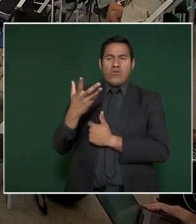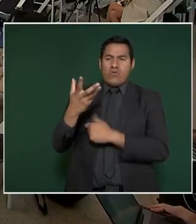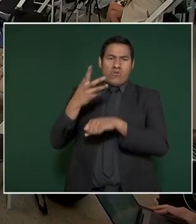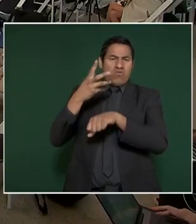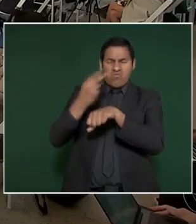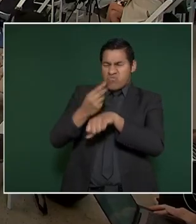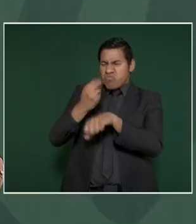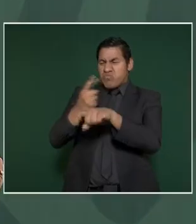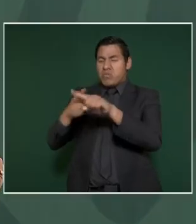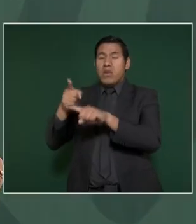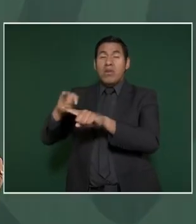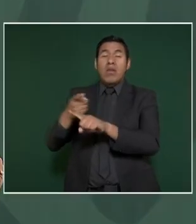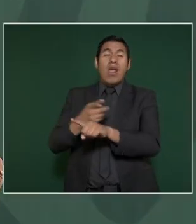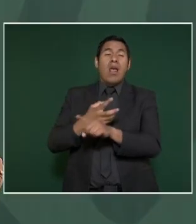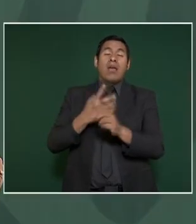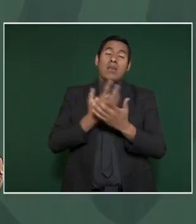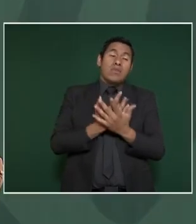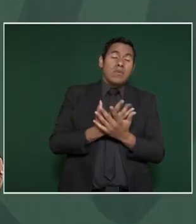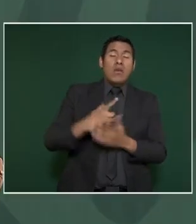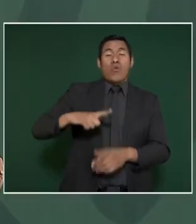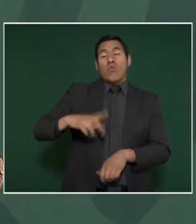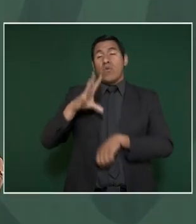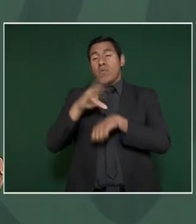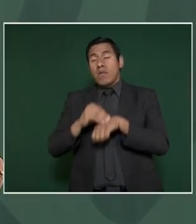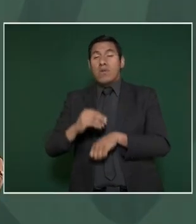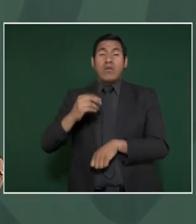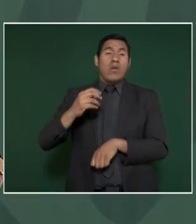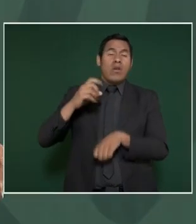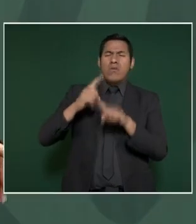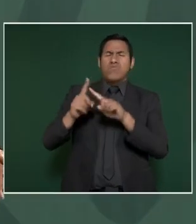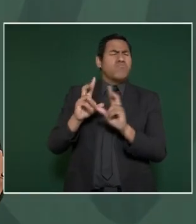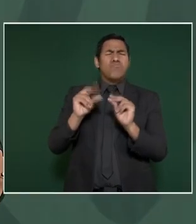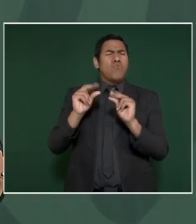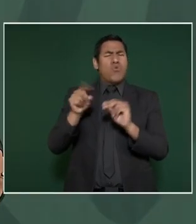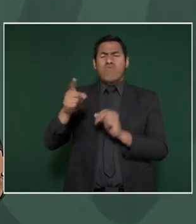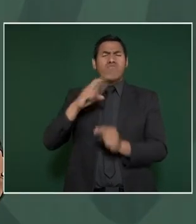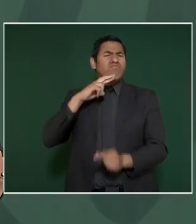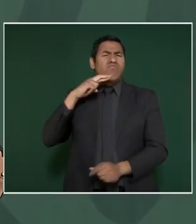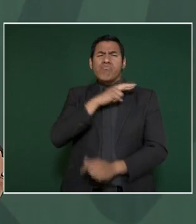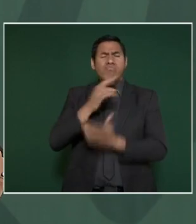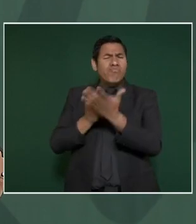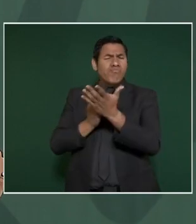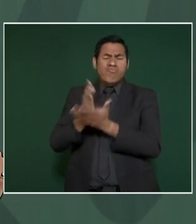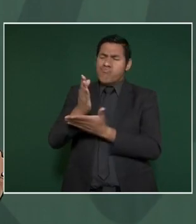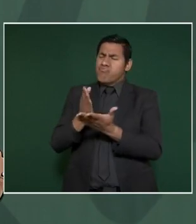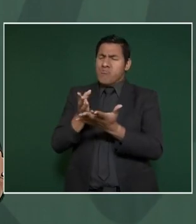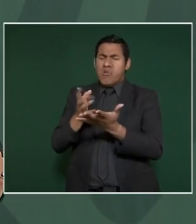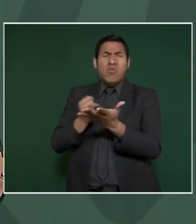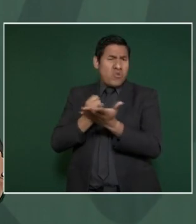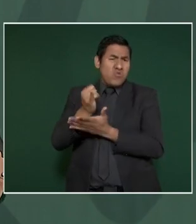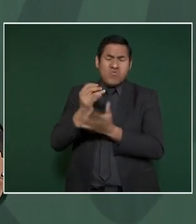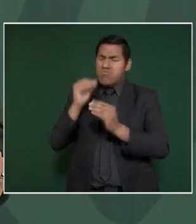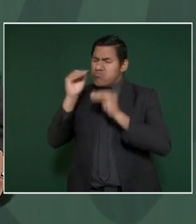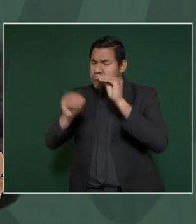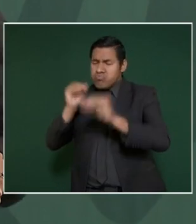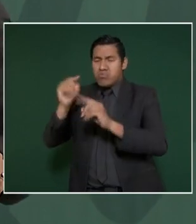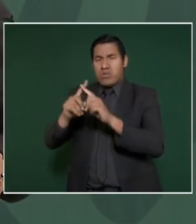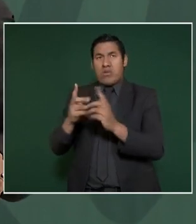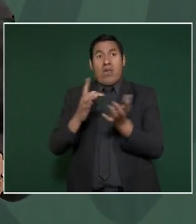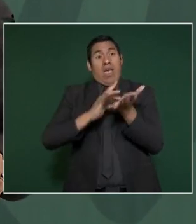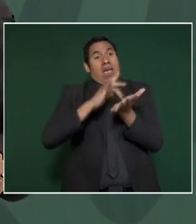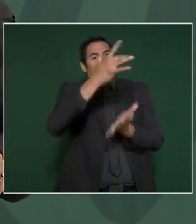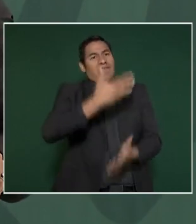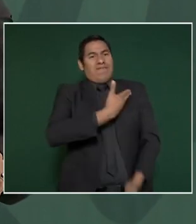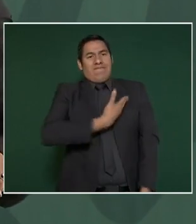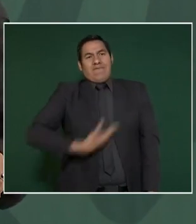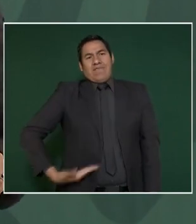cuales estaríamos sujetos las entidades federativas o el propio fonadin en ese sentido bueno agradecerle nuevamente al presidente todo